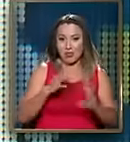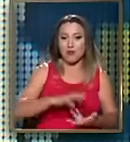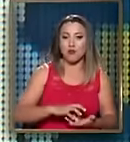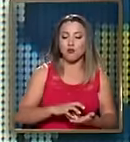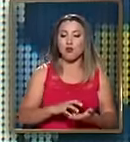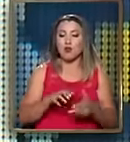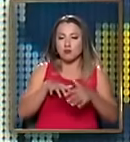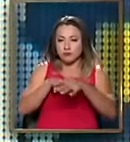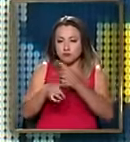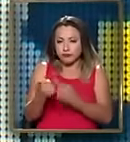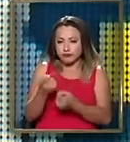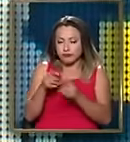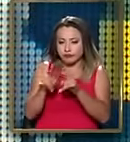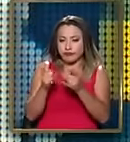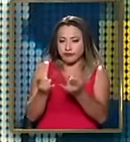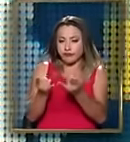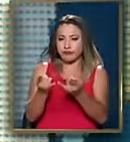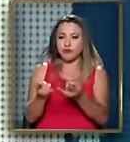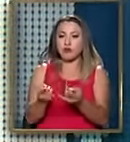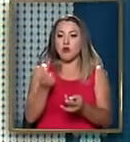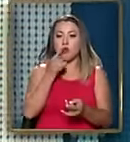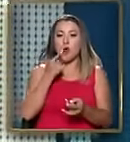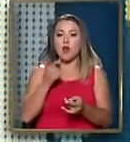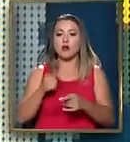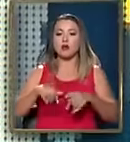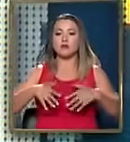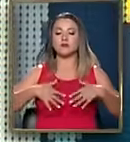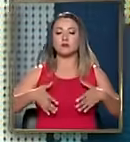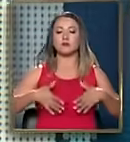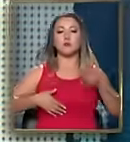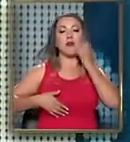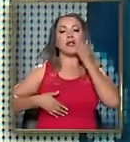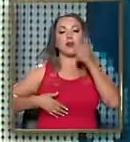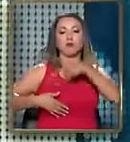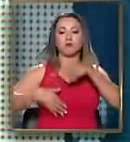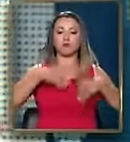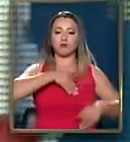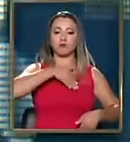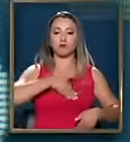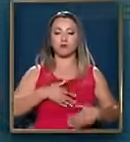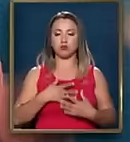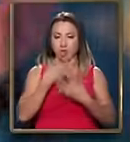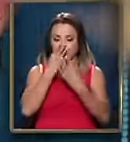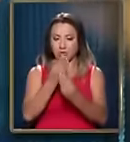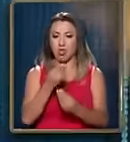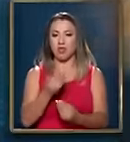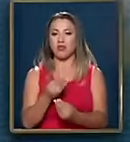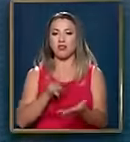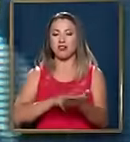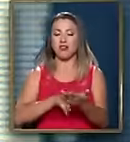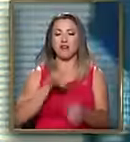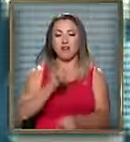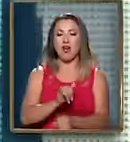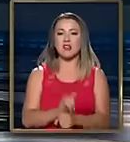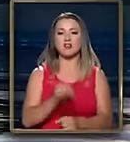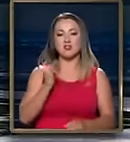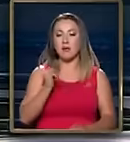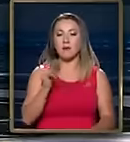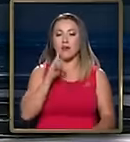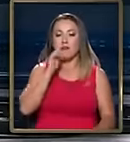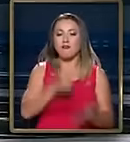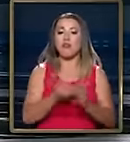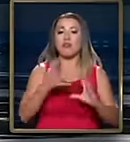falsas montañas, la silicona, ¿cachai? Entonces la gente se puso, Oye, la gente andaba psicoteada que venía el fin del mundo.